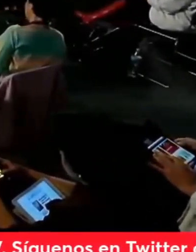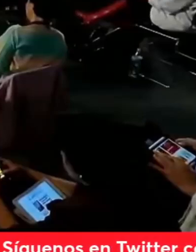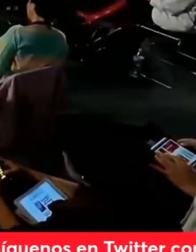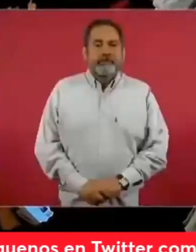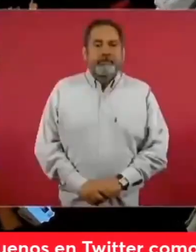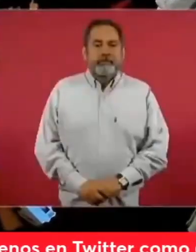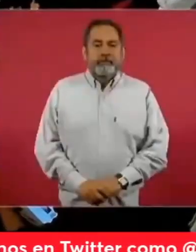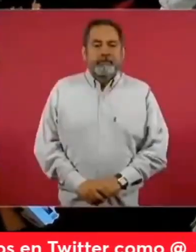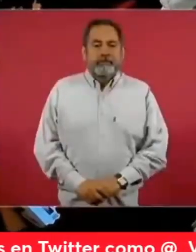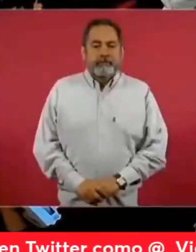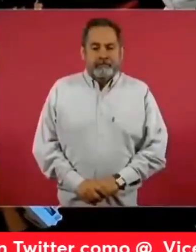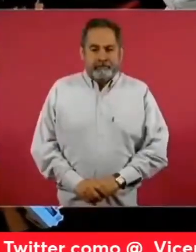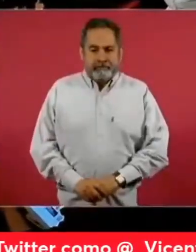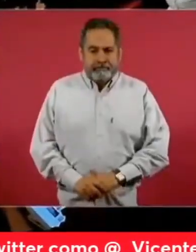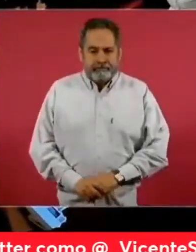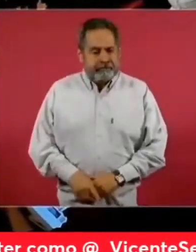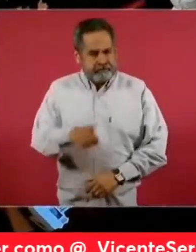inactivo.